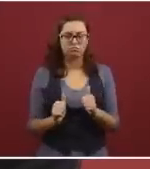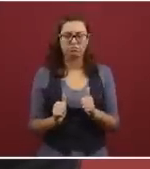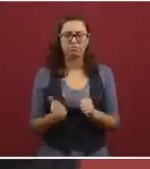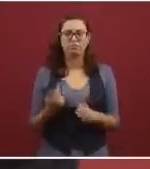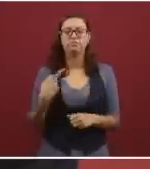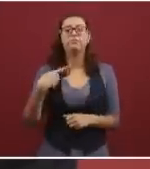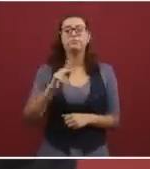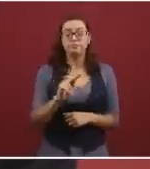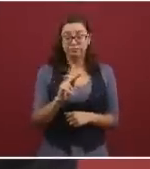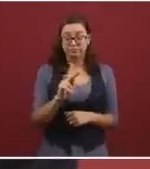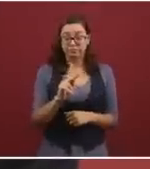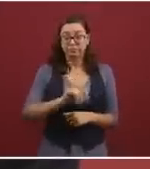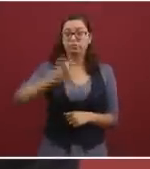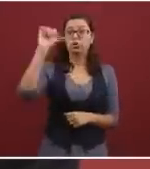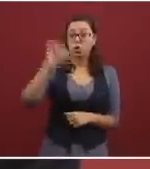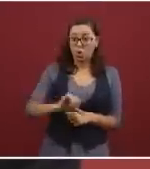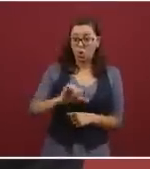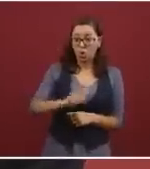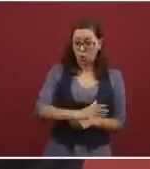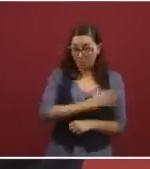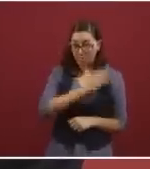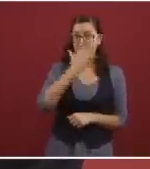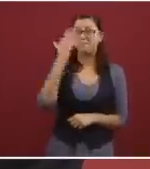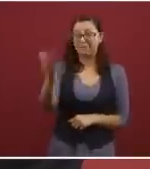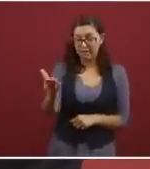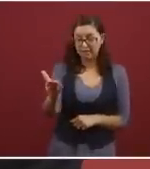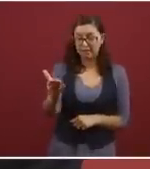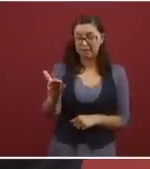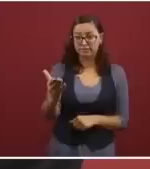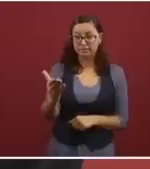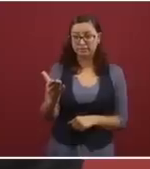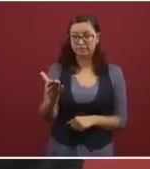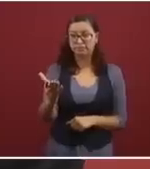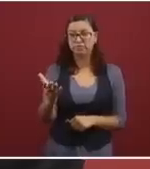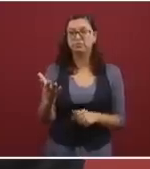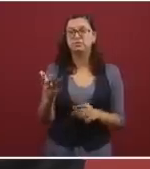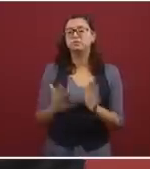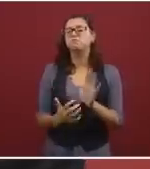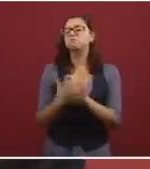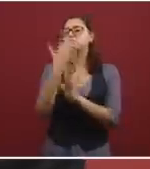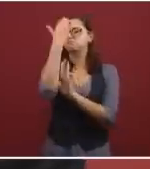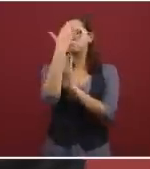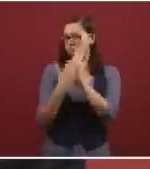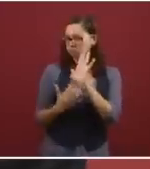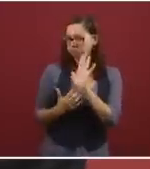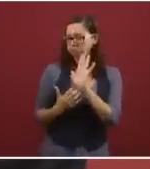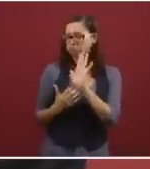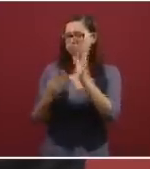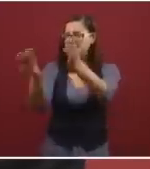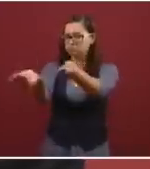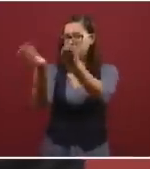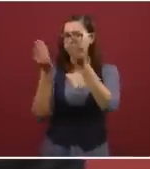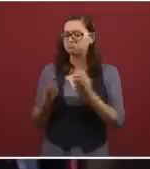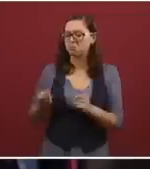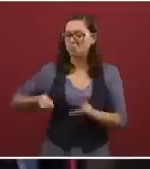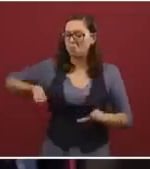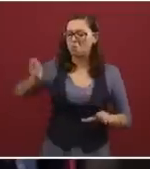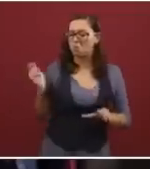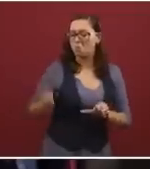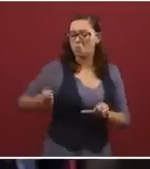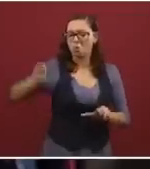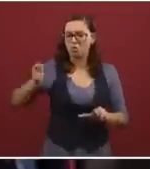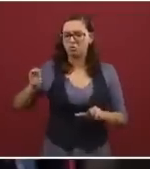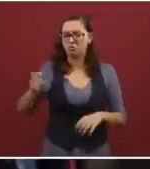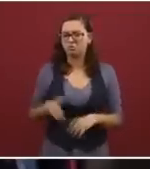hoy solicité que me presenten por escrito esa resolución. Entonces, cuando yo